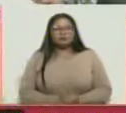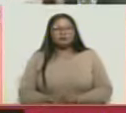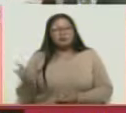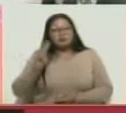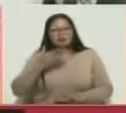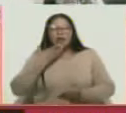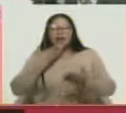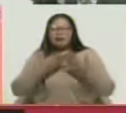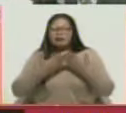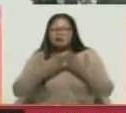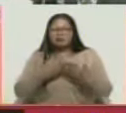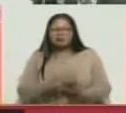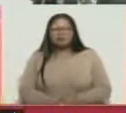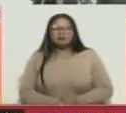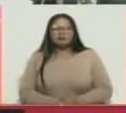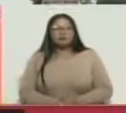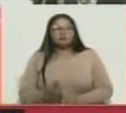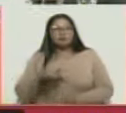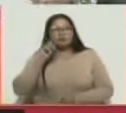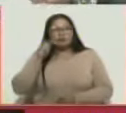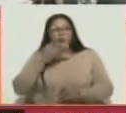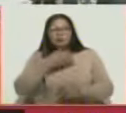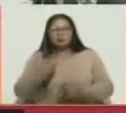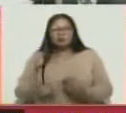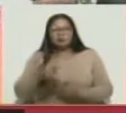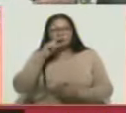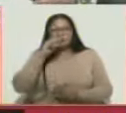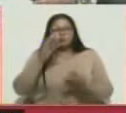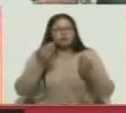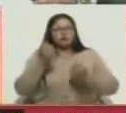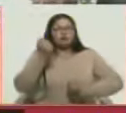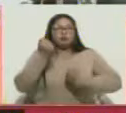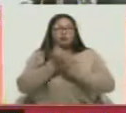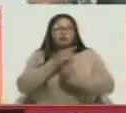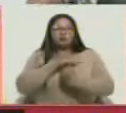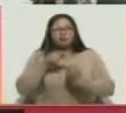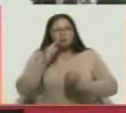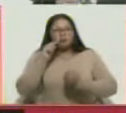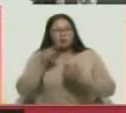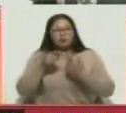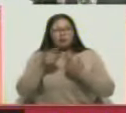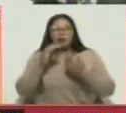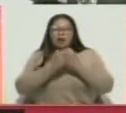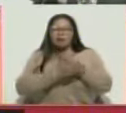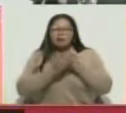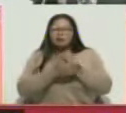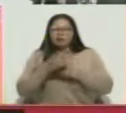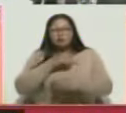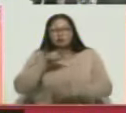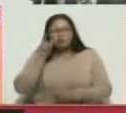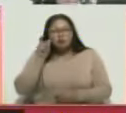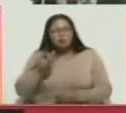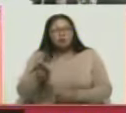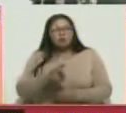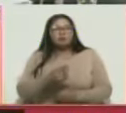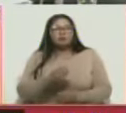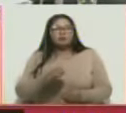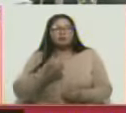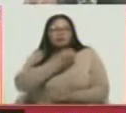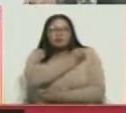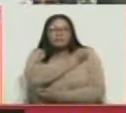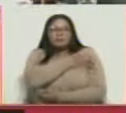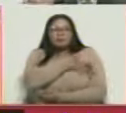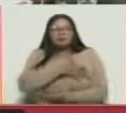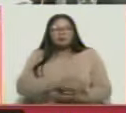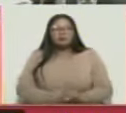Gracias, presidente Nicolás Maduro, por tanto apoyo y tanta solidaridad y tanto cariño al pueblo palestino. Y también gracias